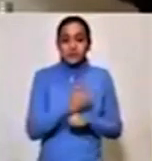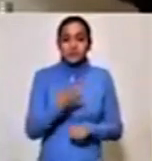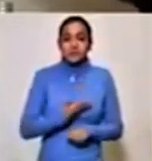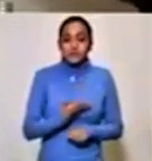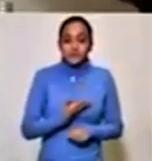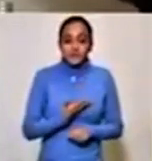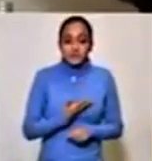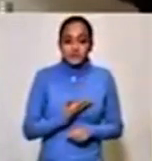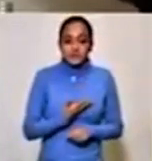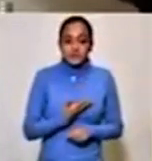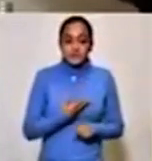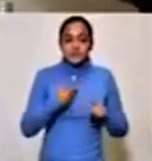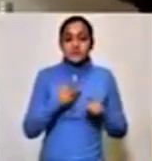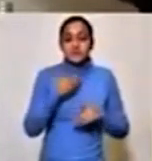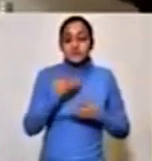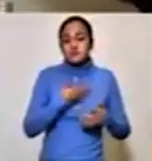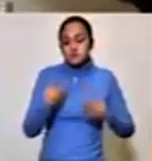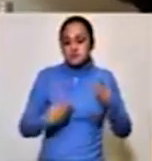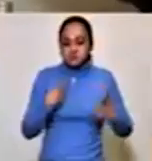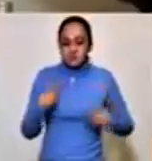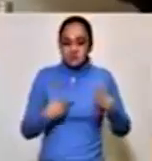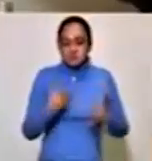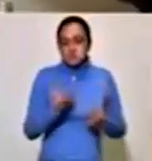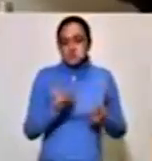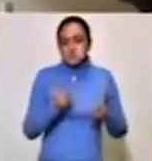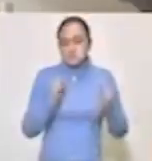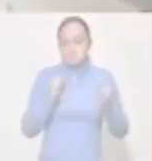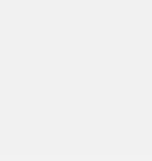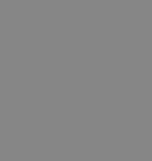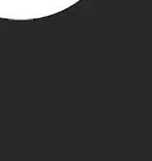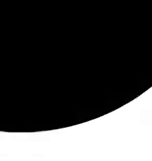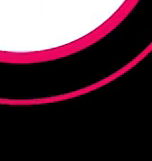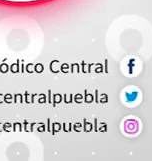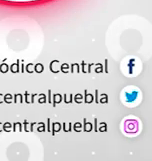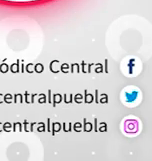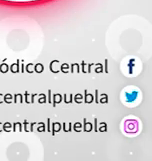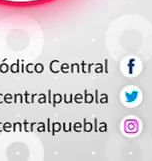tener una diversión sana y cuidada, por favor.